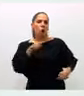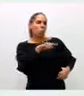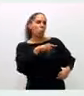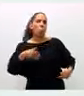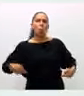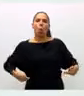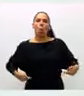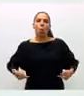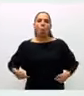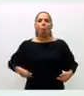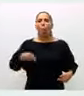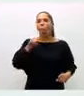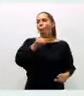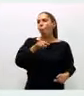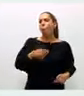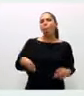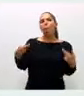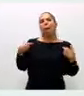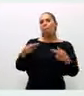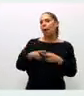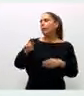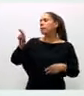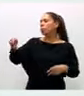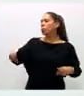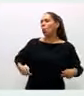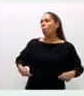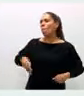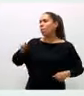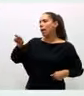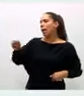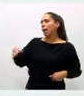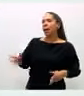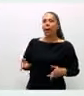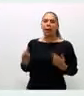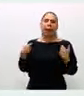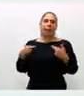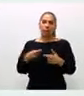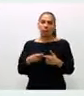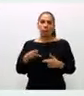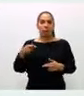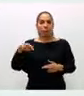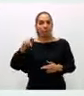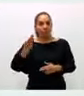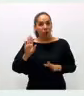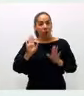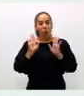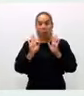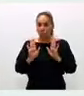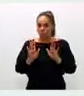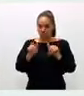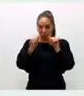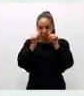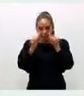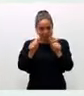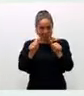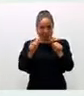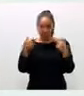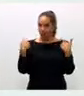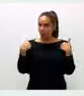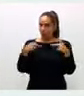Y pues los maestros no están no son psicoterapeutas, no son,